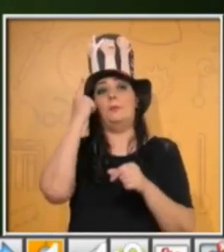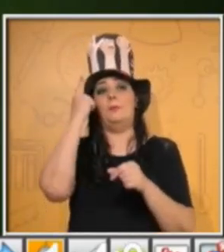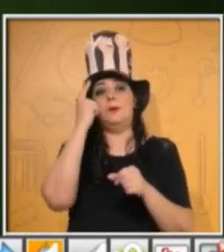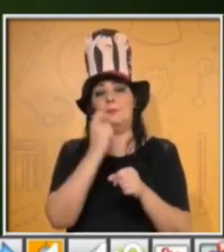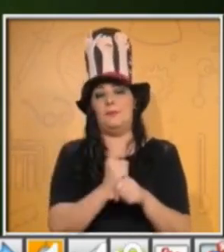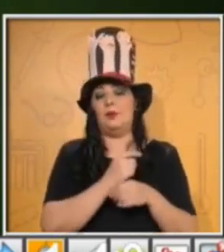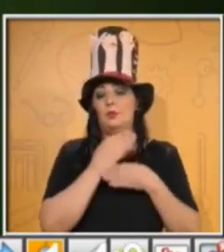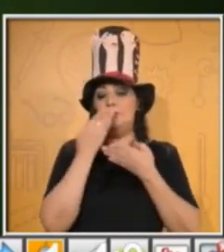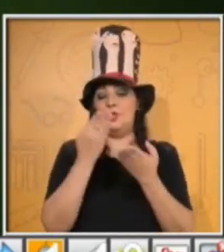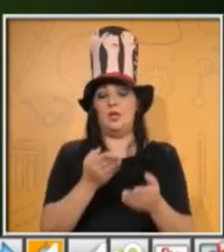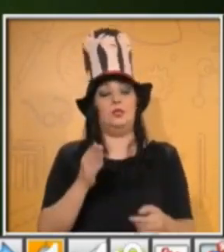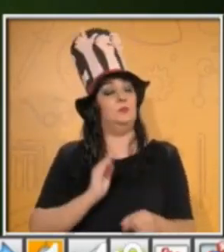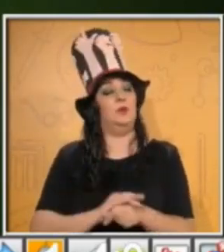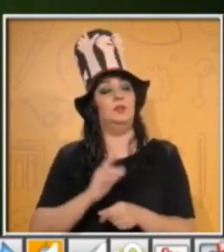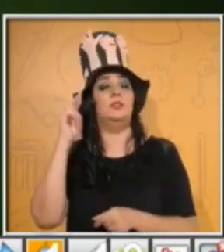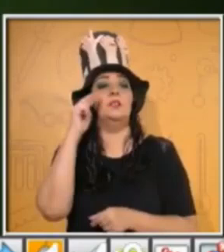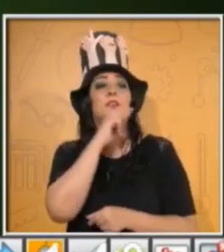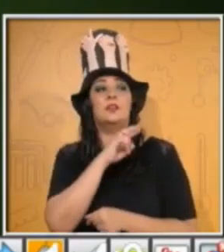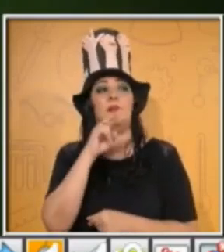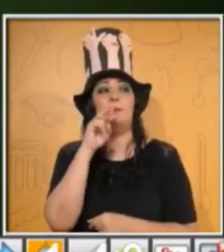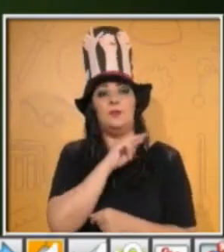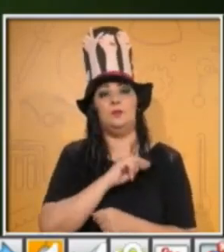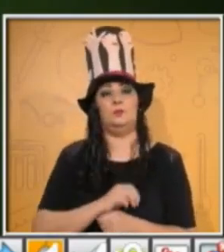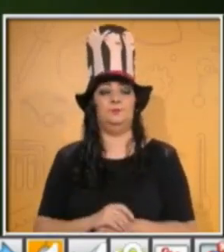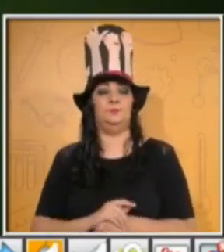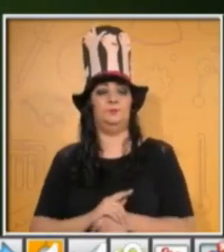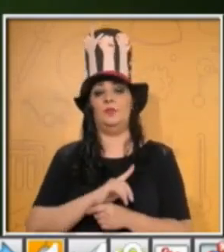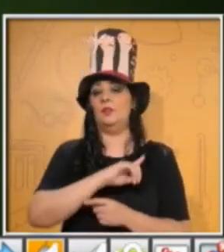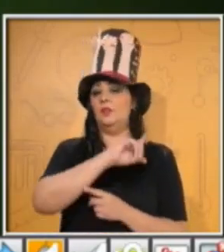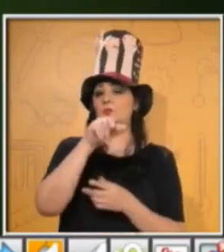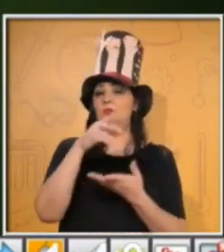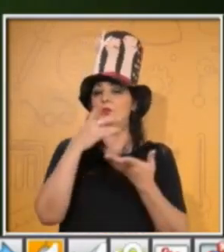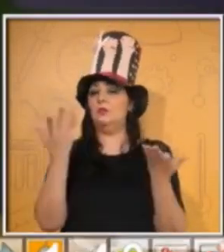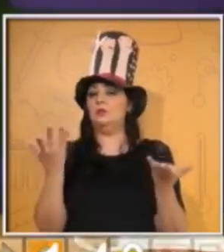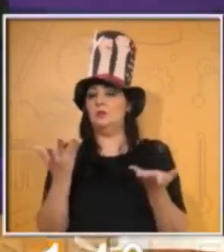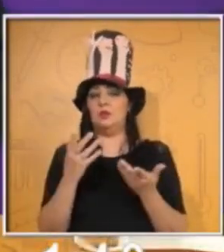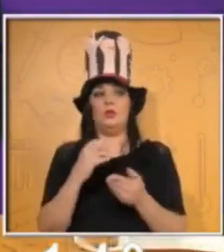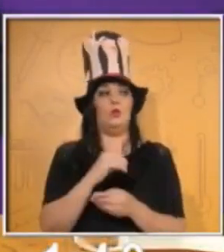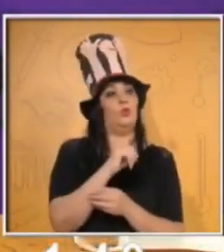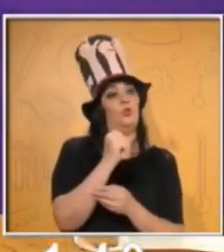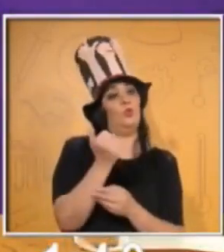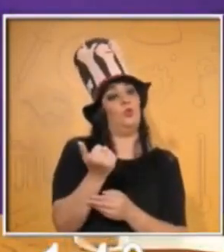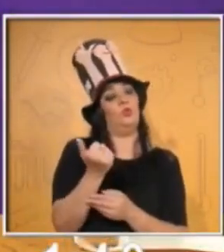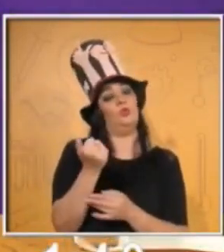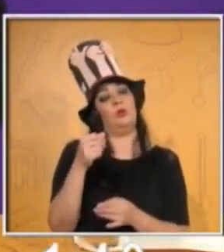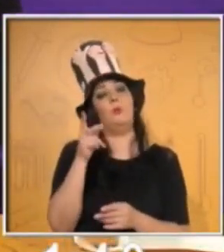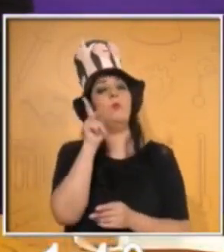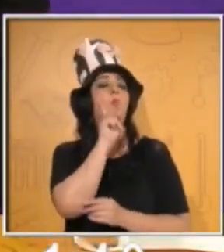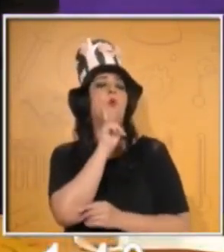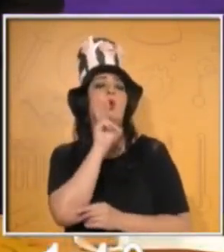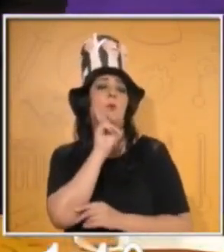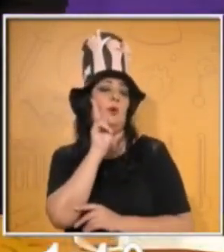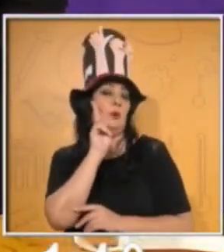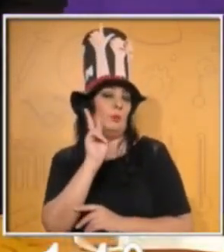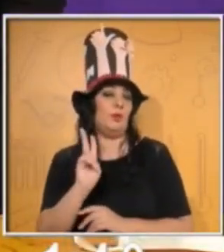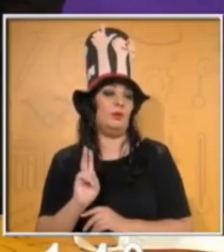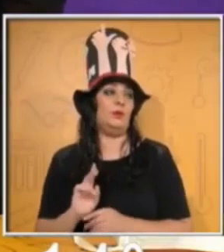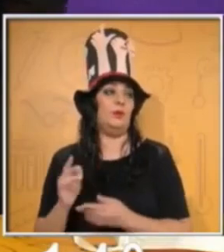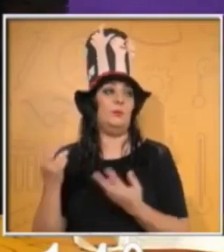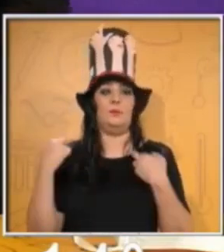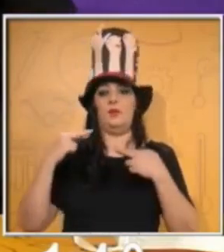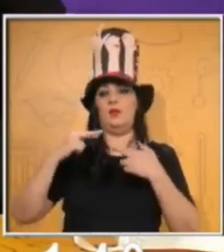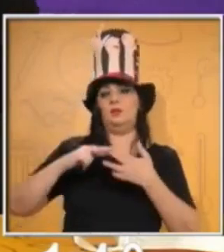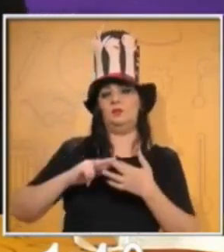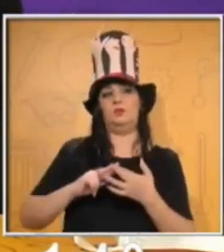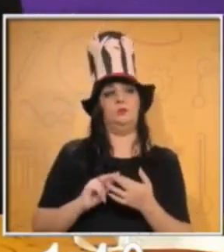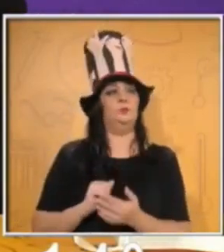más rápido. Y posteriormente vamos a hacer otro experimento, el cual el maestro me va a apoyar. Muy bien. Si toma, para